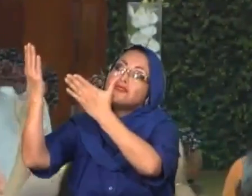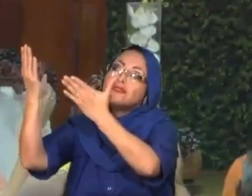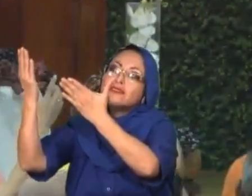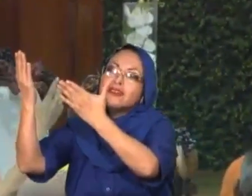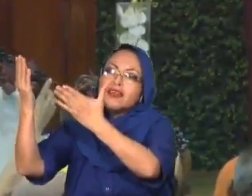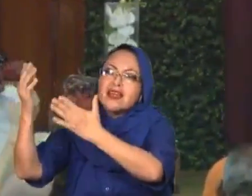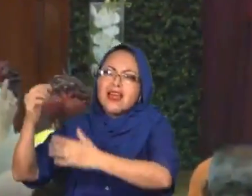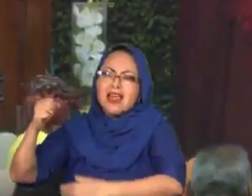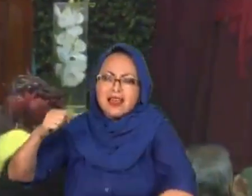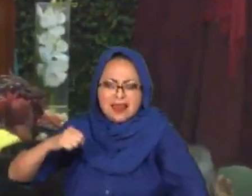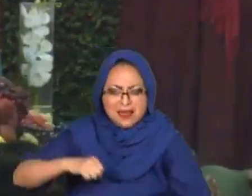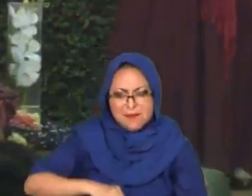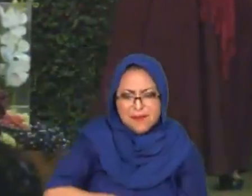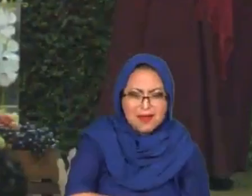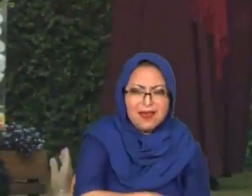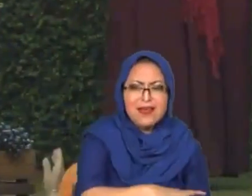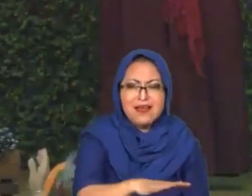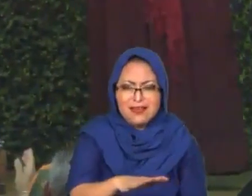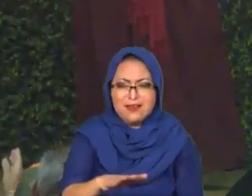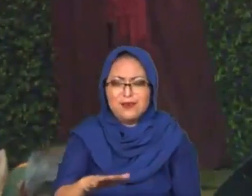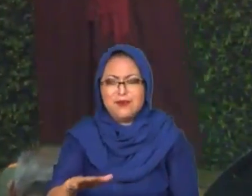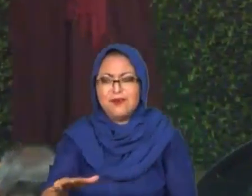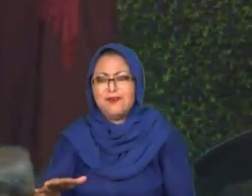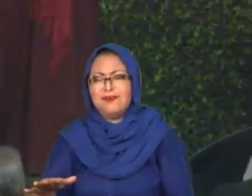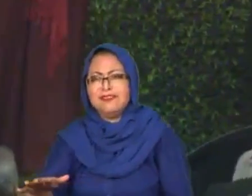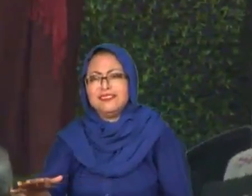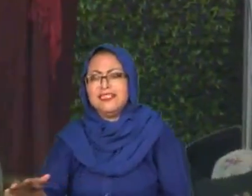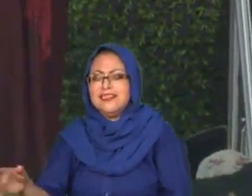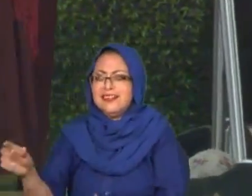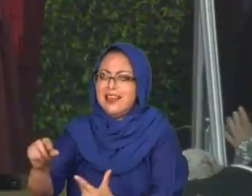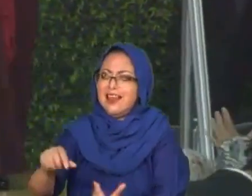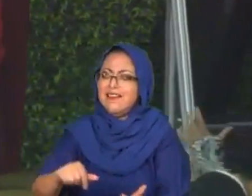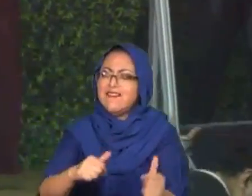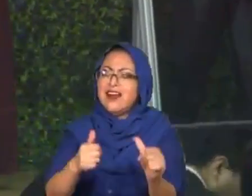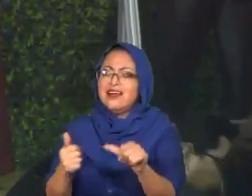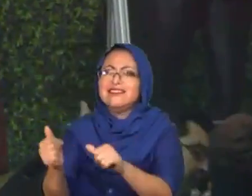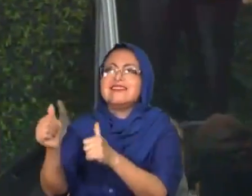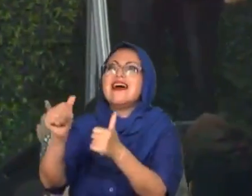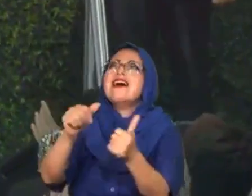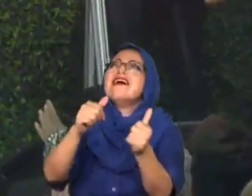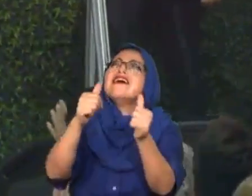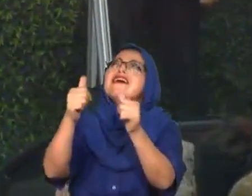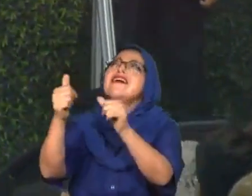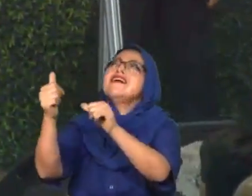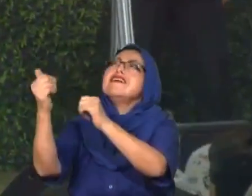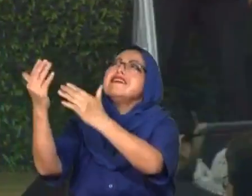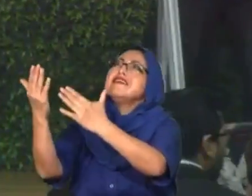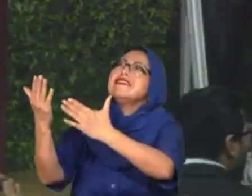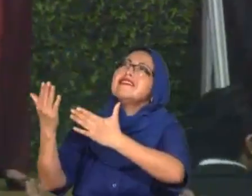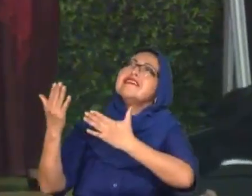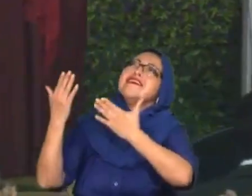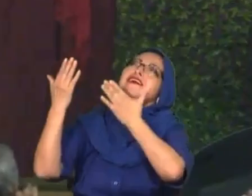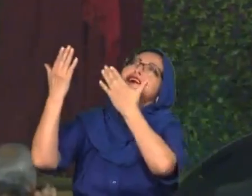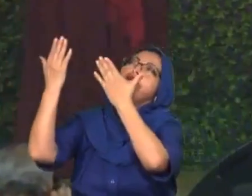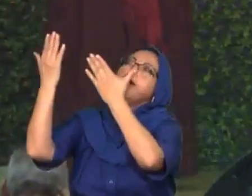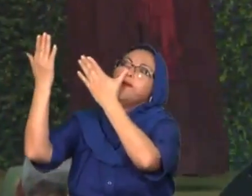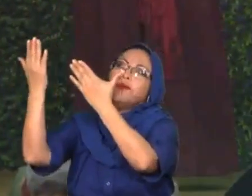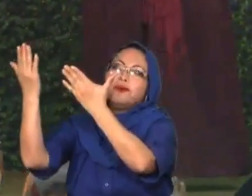honor, el imperio y la alabanza,